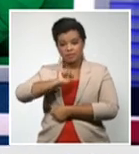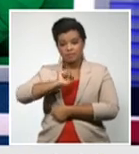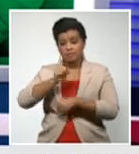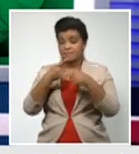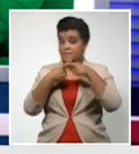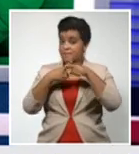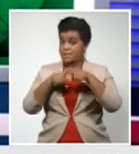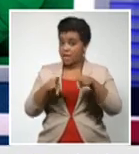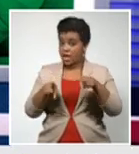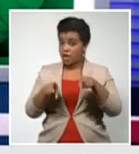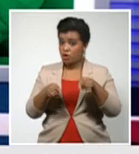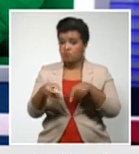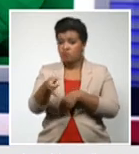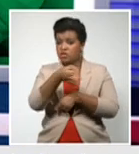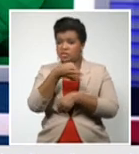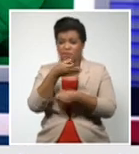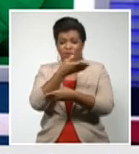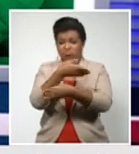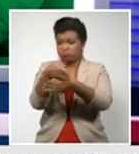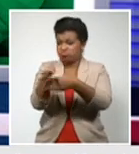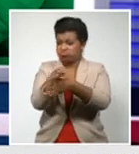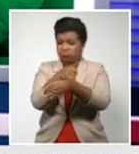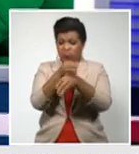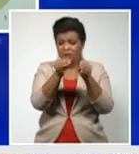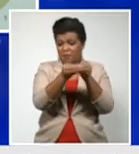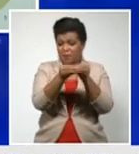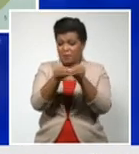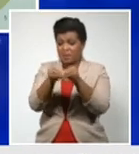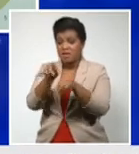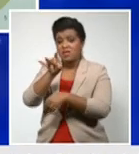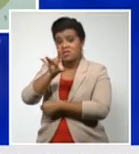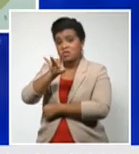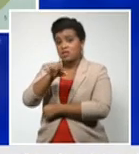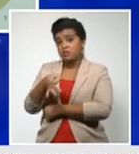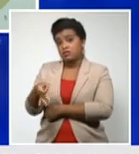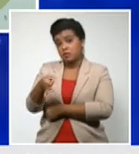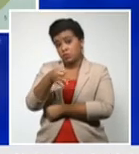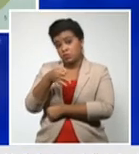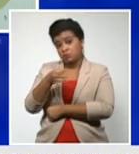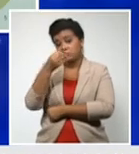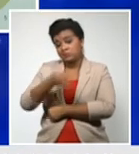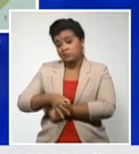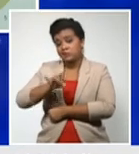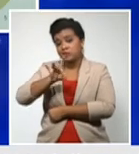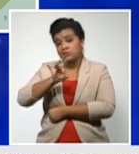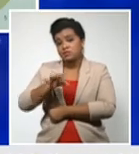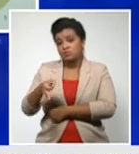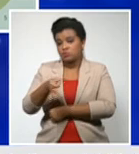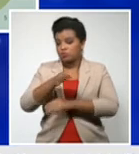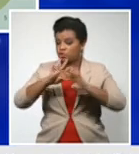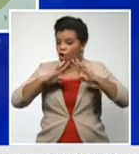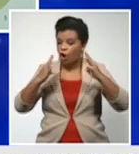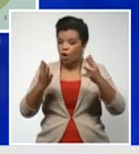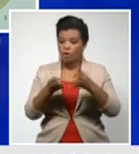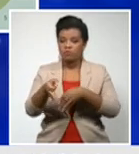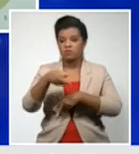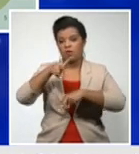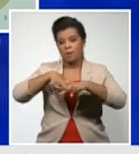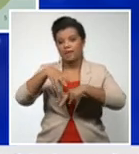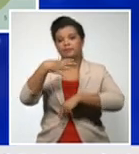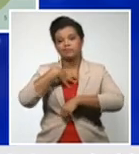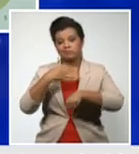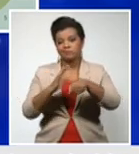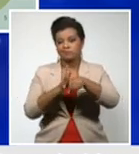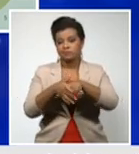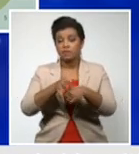una dispersión importante en 15 de sus 15 municipios, en la totalidad de los municipios. Arroyo